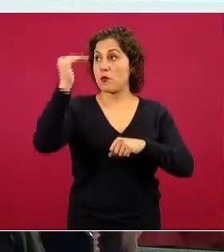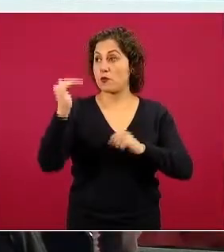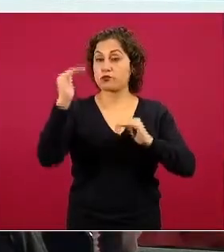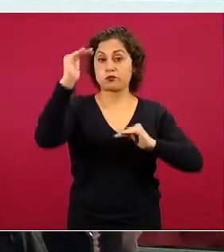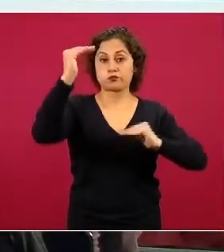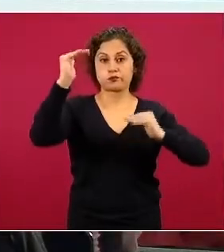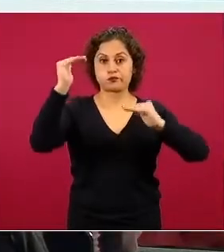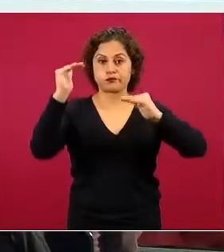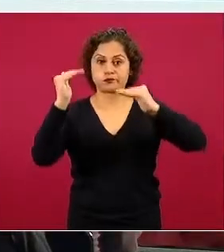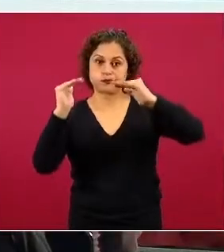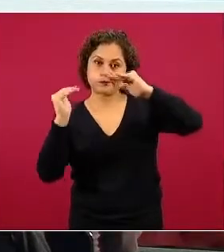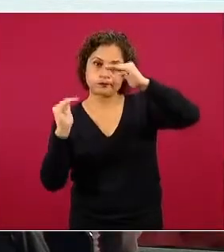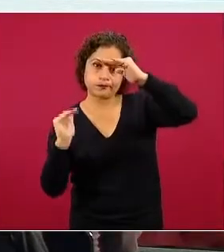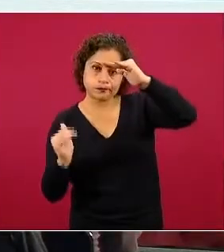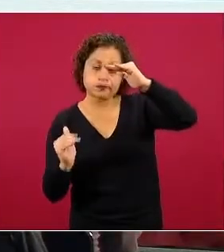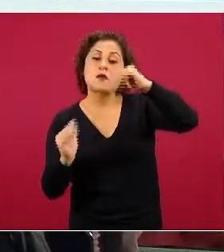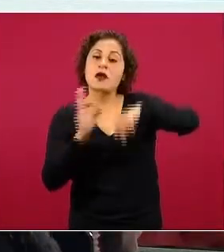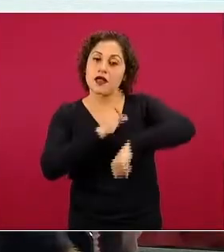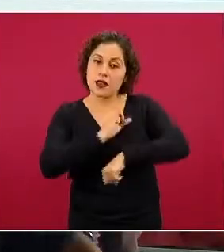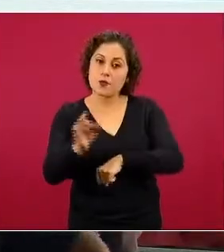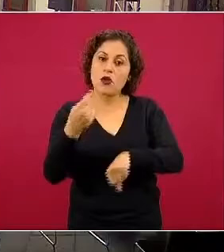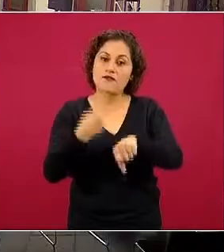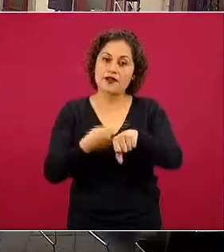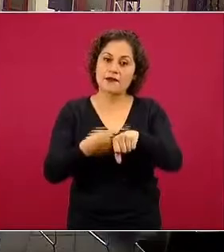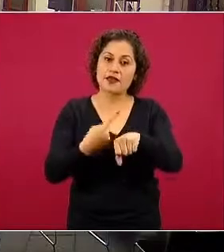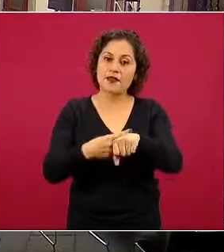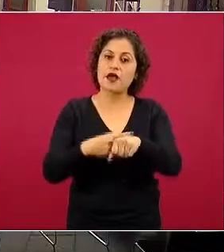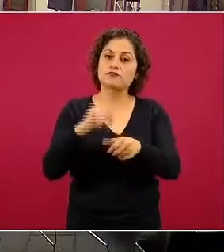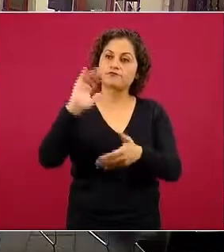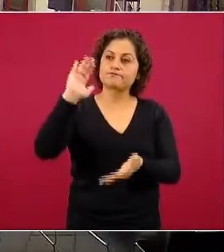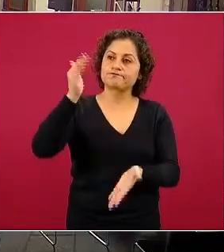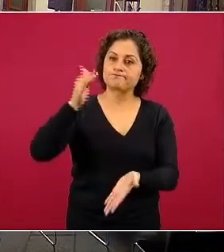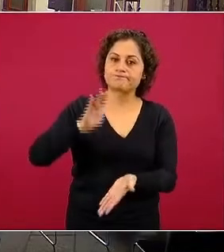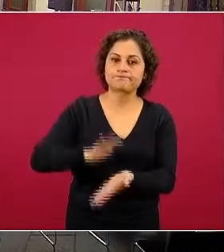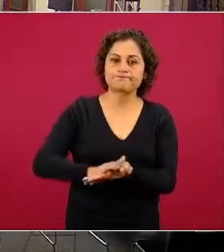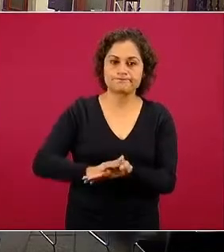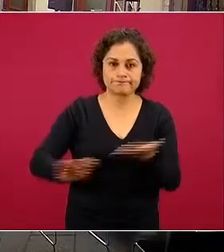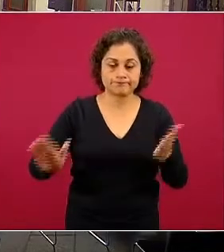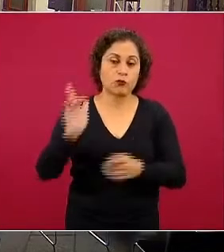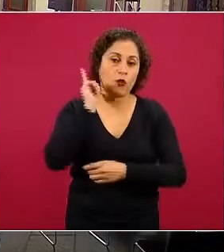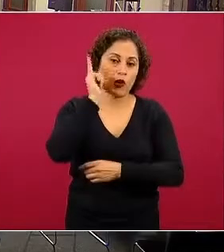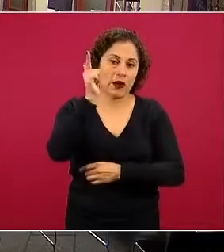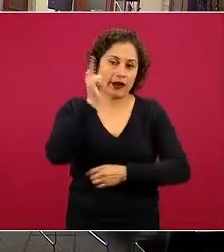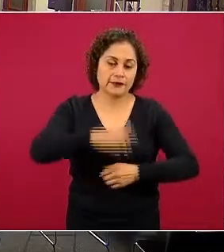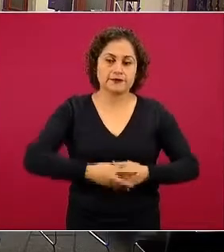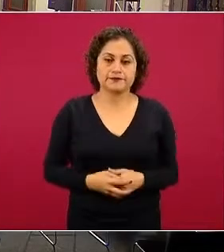la epidemia empiece a mitigar por completo. La siguiente, por favor.